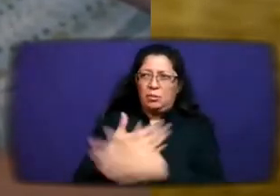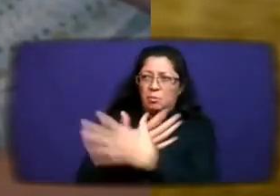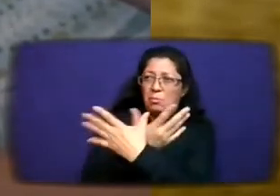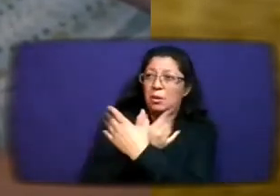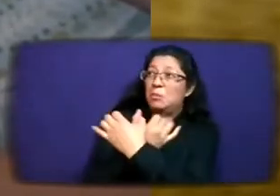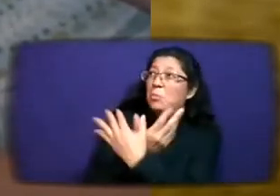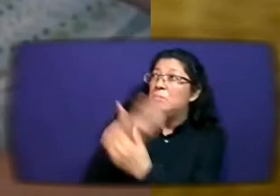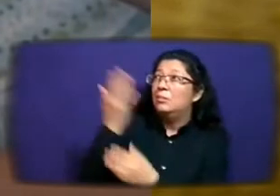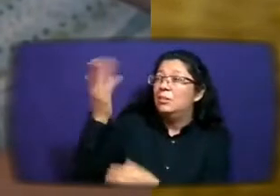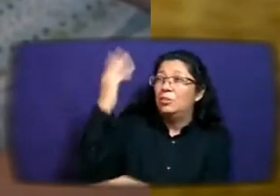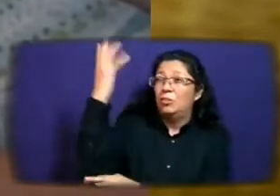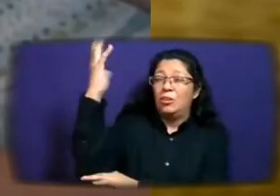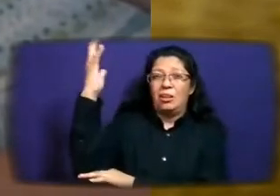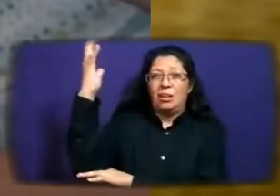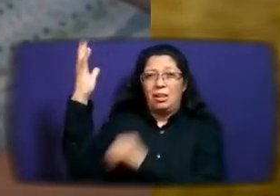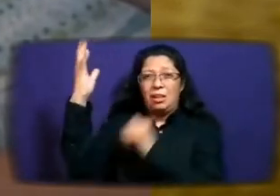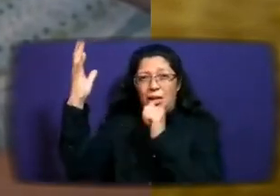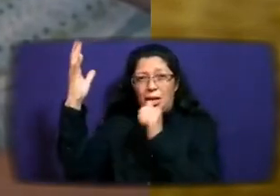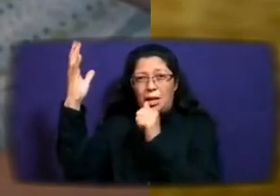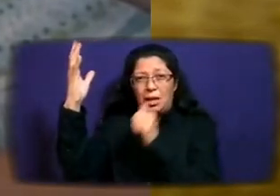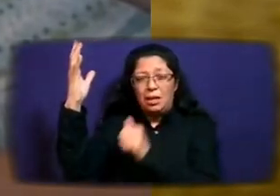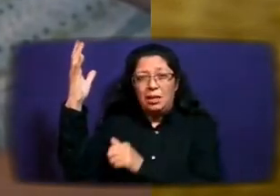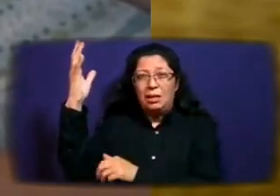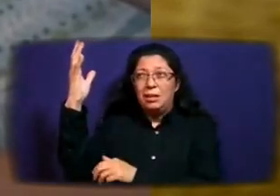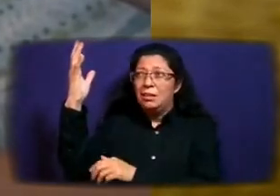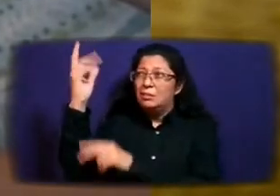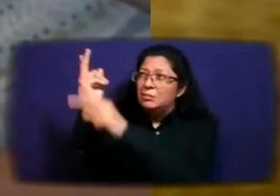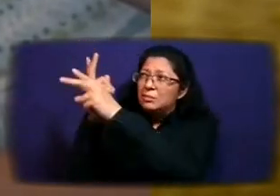nogal. Cuida de ella.